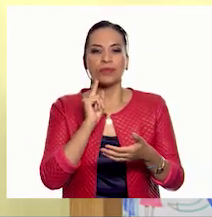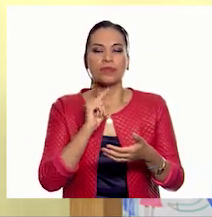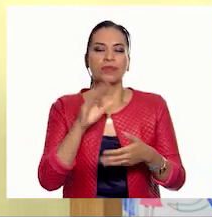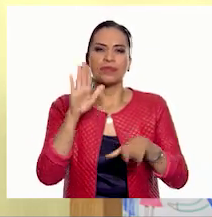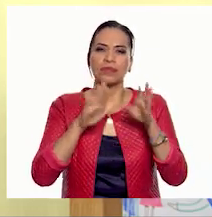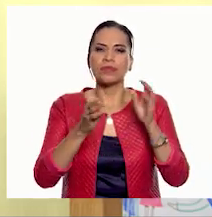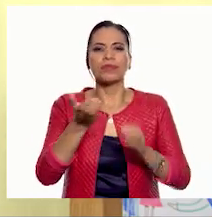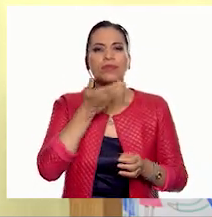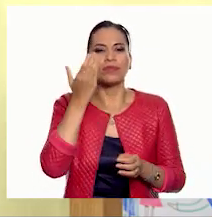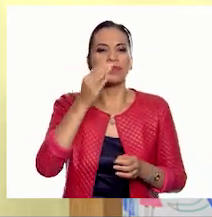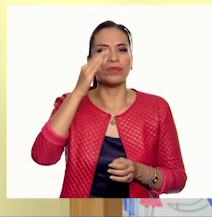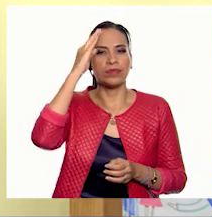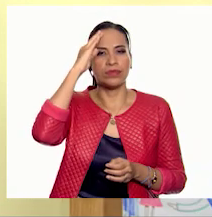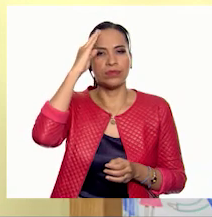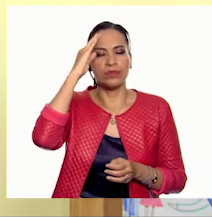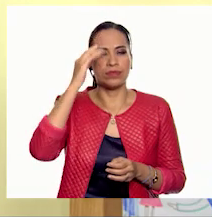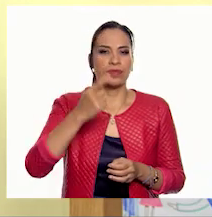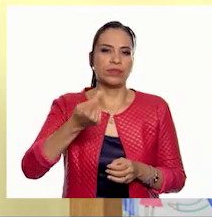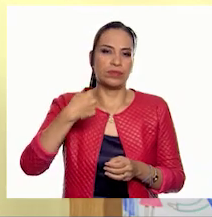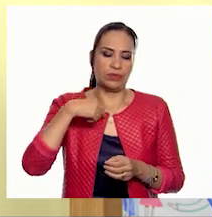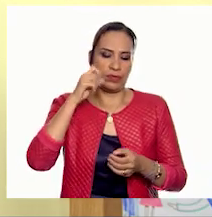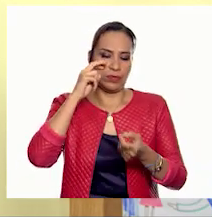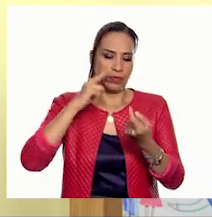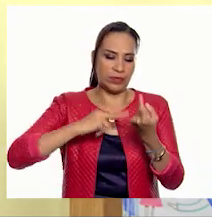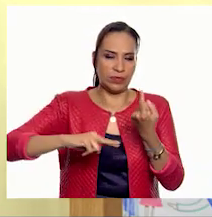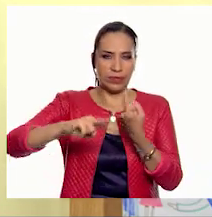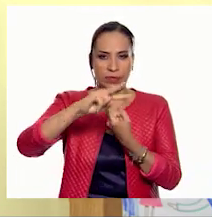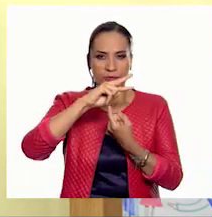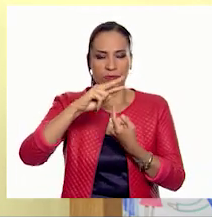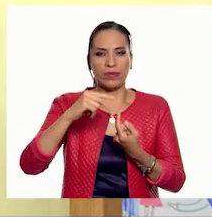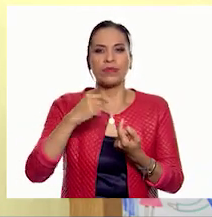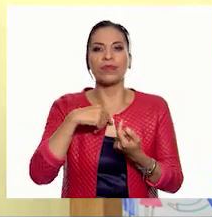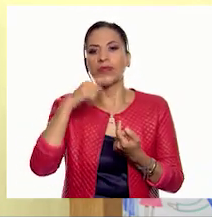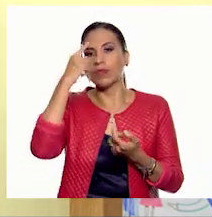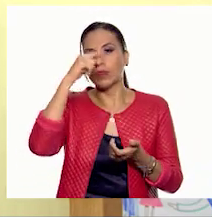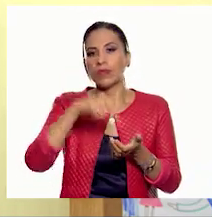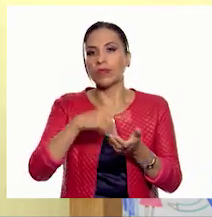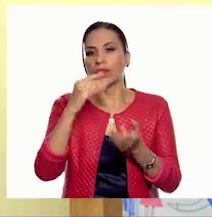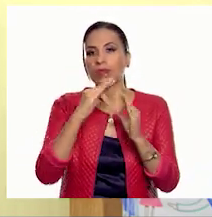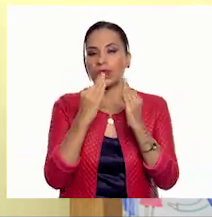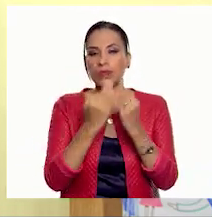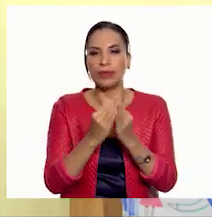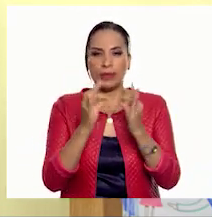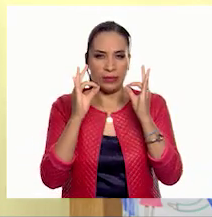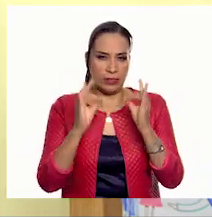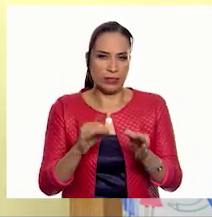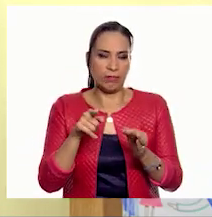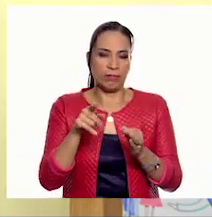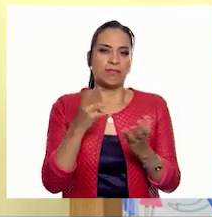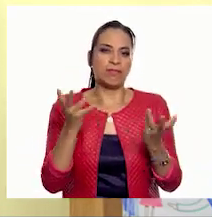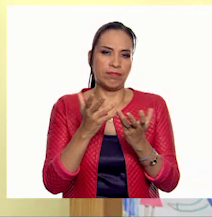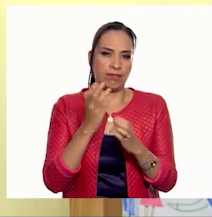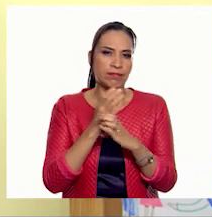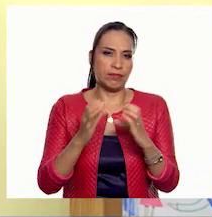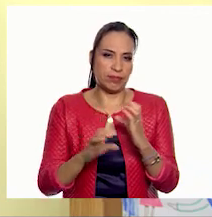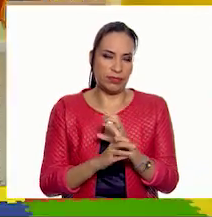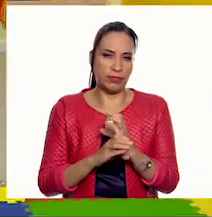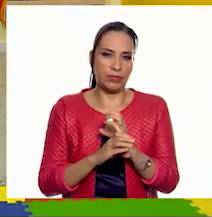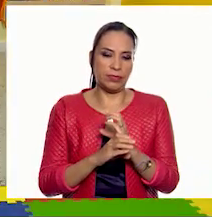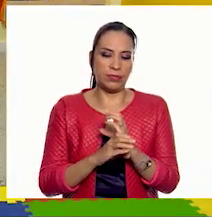Nos acostumbramos a pensar desde nuestra mirada y creemos que solo hay una forma estereotipada de concebir las